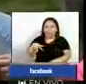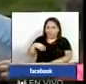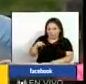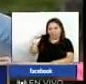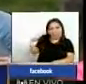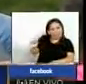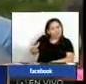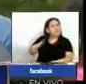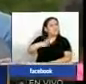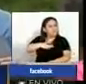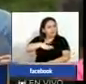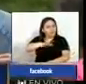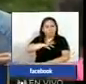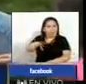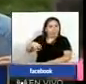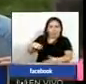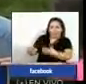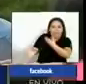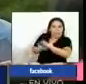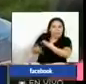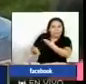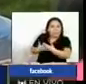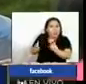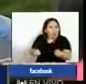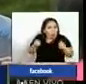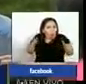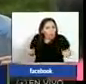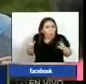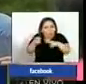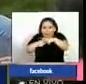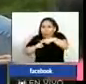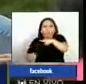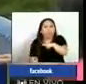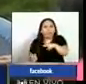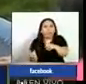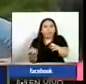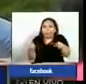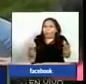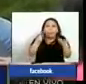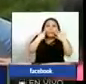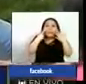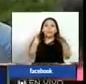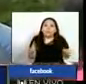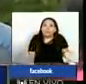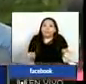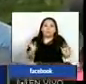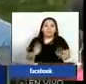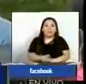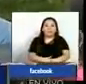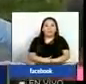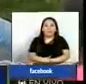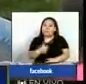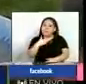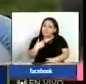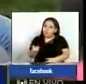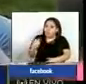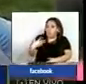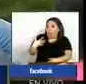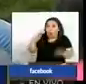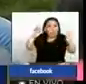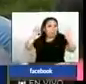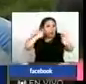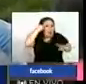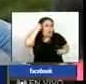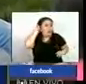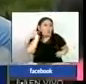estuvo aquí, pues porque a mí no me dieron reporte de cómo él se perdió o dónde se perdió, pues prácticamente. A solo me dijeron, me da, se